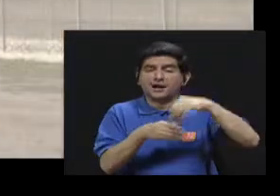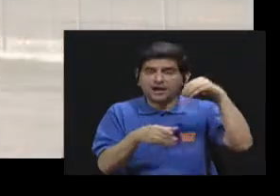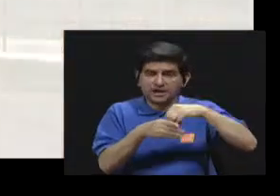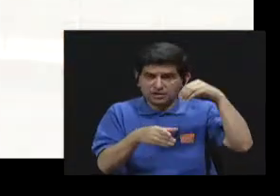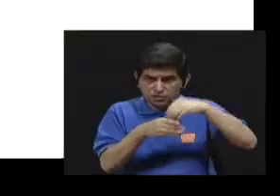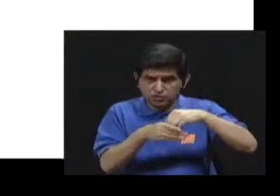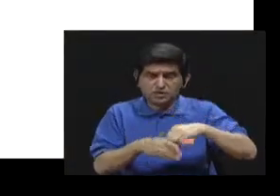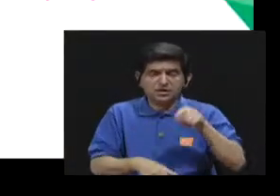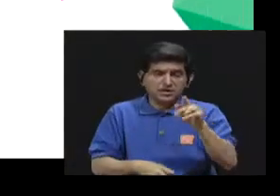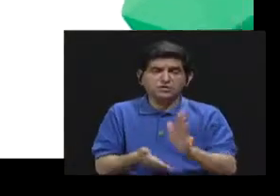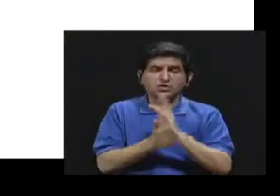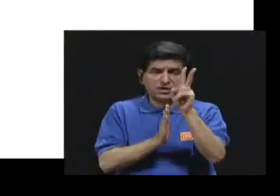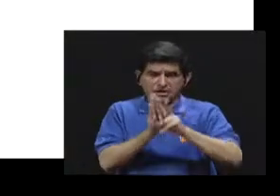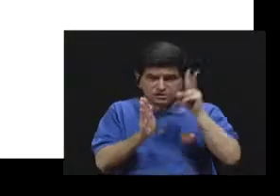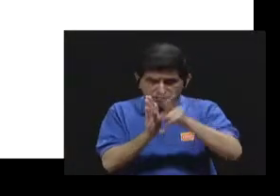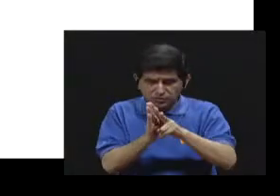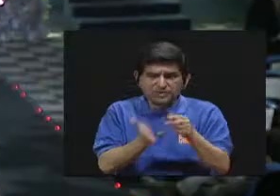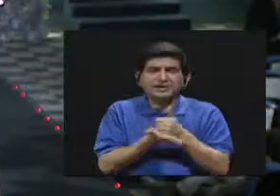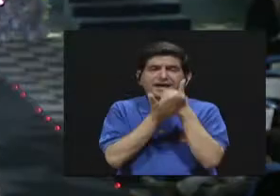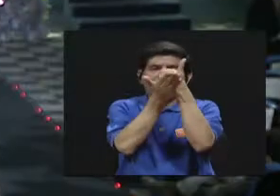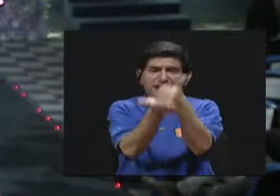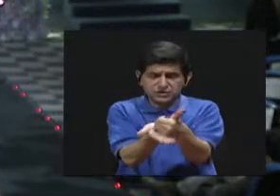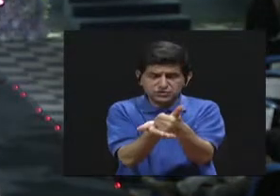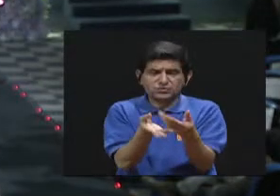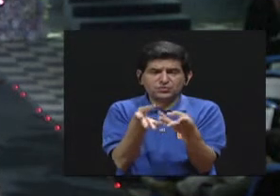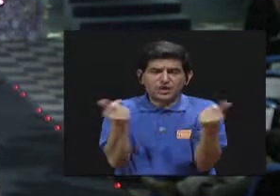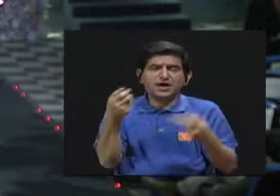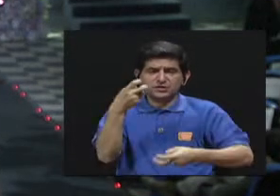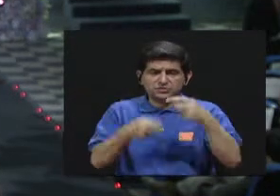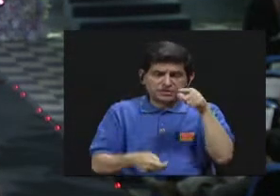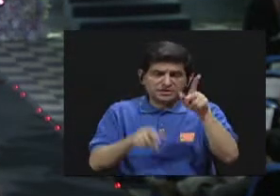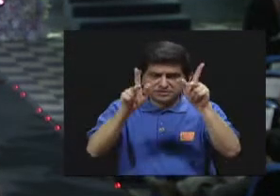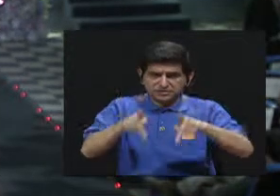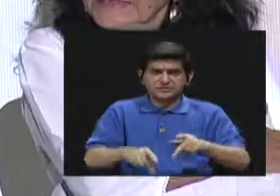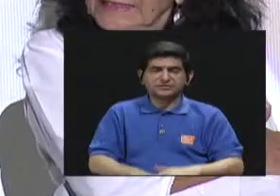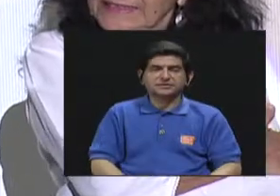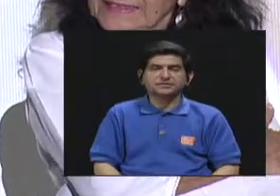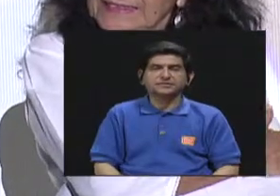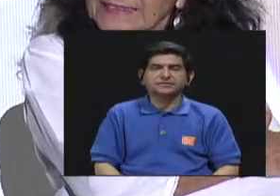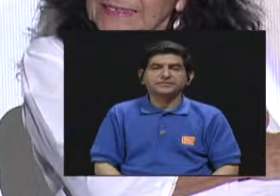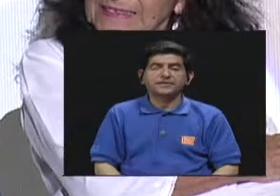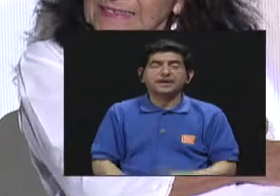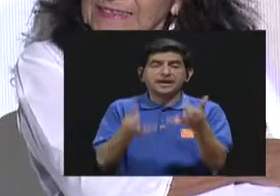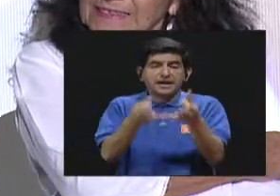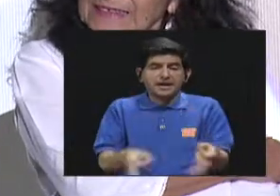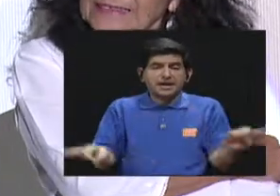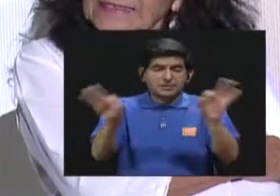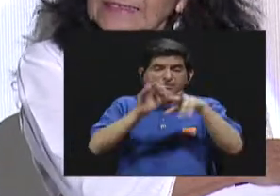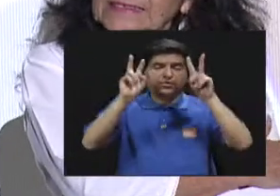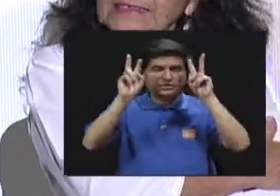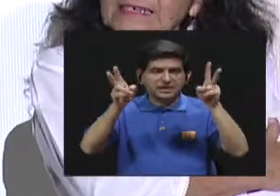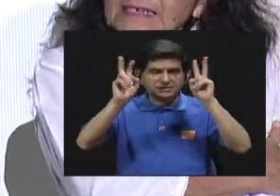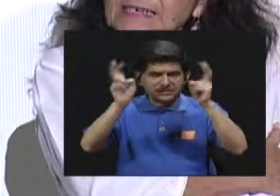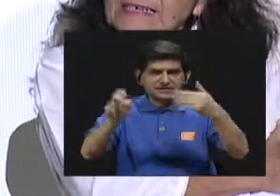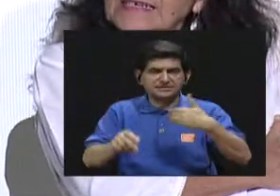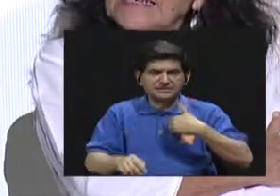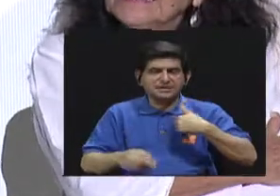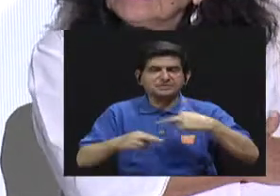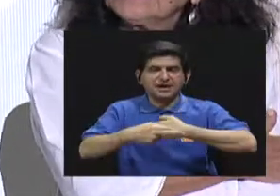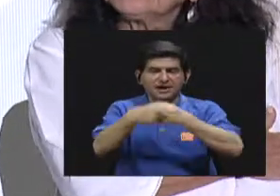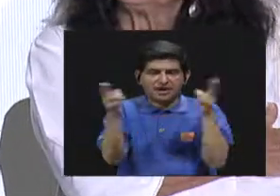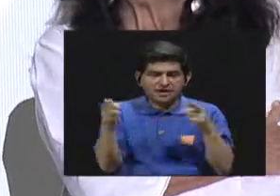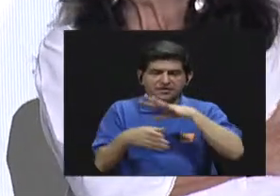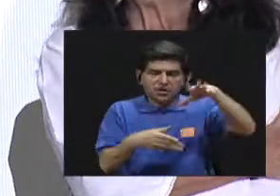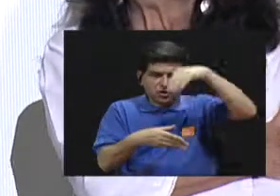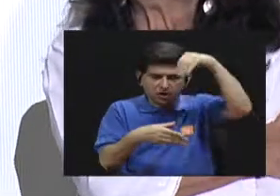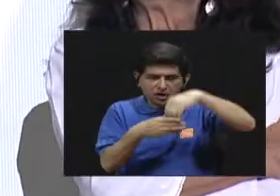contenido del documental ayude a solucionar el problema de este señor. Especial del jurado por la relevancia de su temática para la región